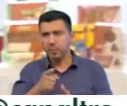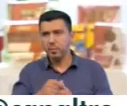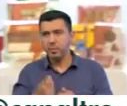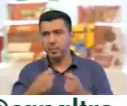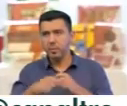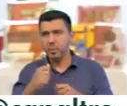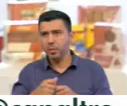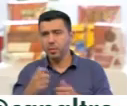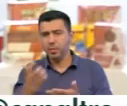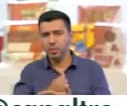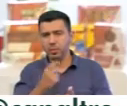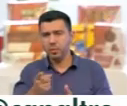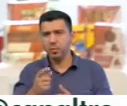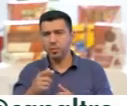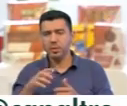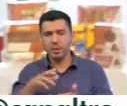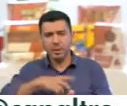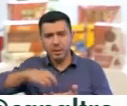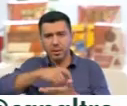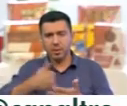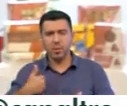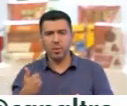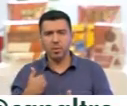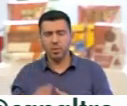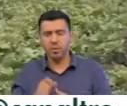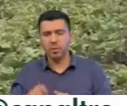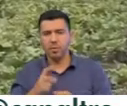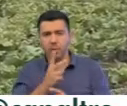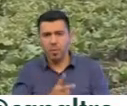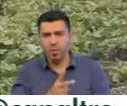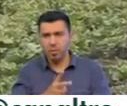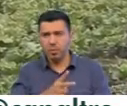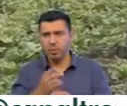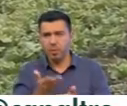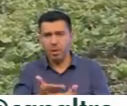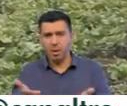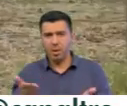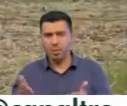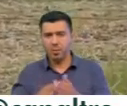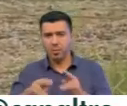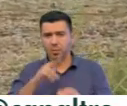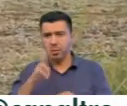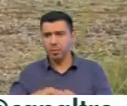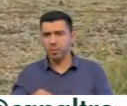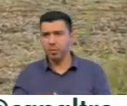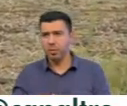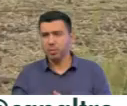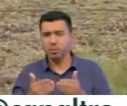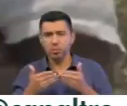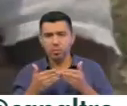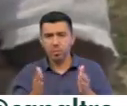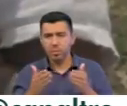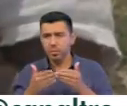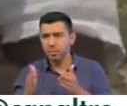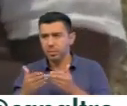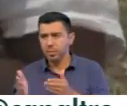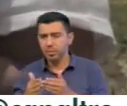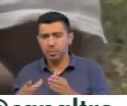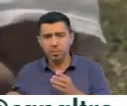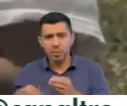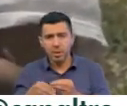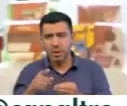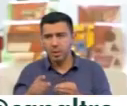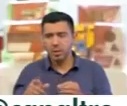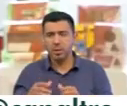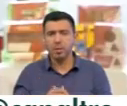nuestros jóvenes santandereanos y de conservar nuestros recursos naturales. Por otra parte, reiteró que se abrirán espacios para la inclusión de personas víctimas